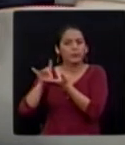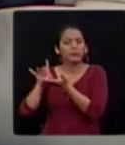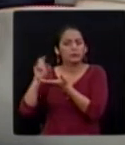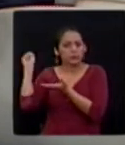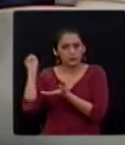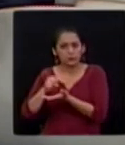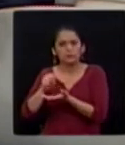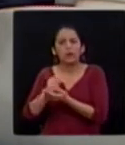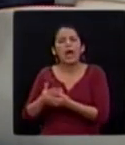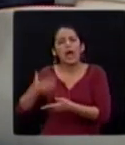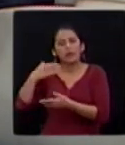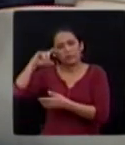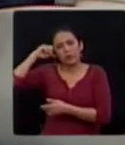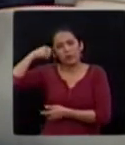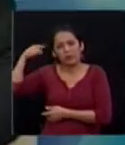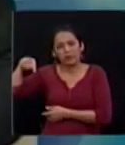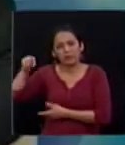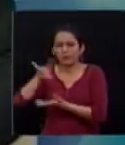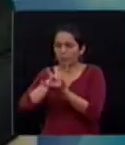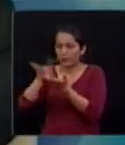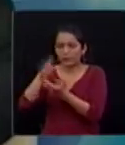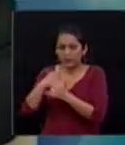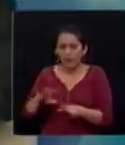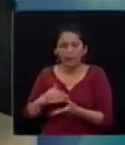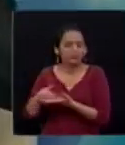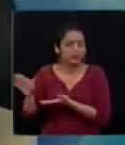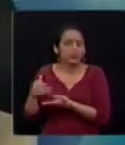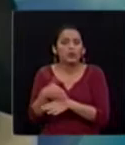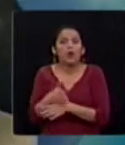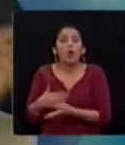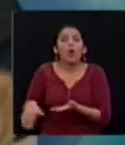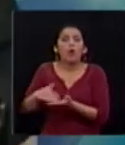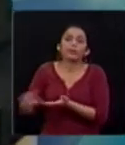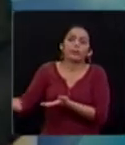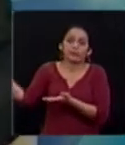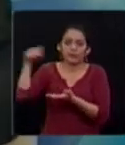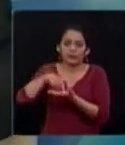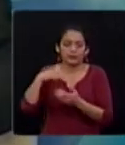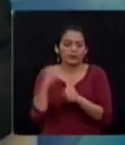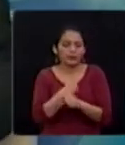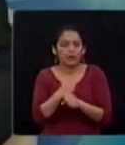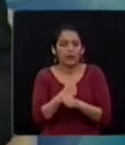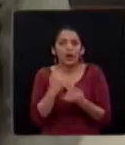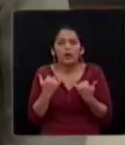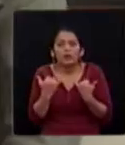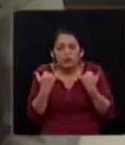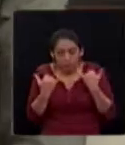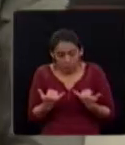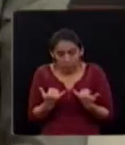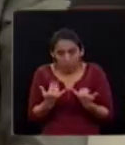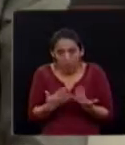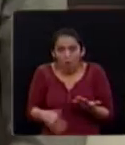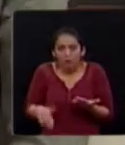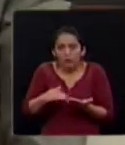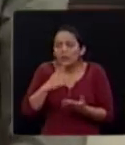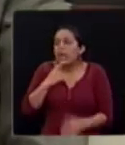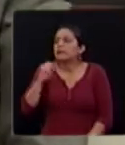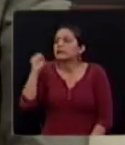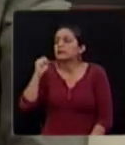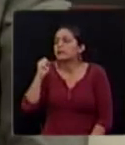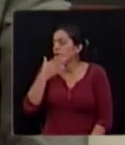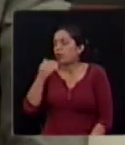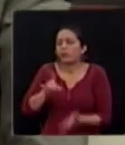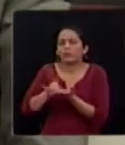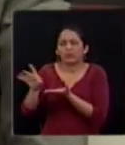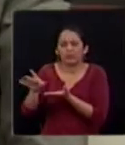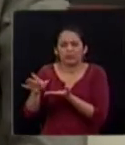empresa, retornó la empresa y ahora se pide nuevamente expulsarla. ¿Cómo entender esto? Bueno, yo creo que la expulsión de